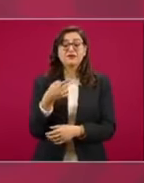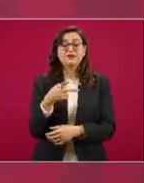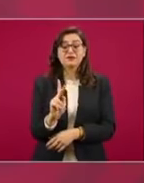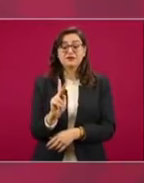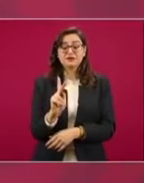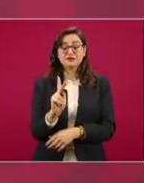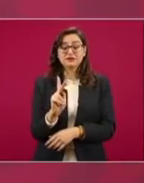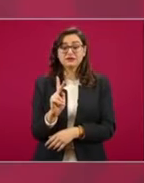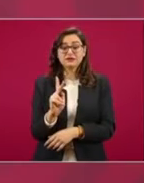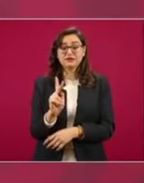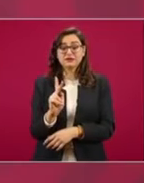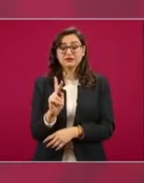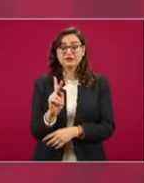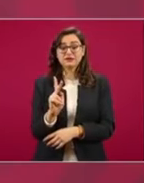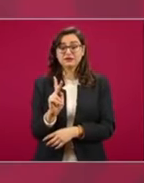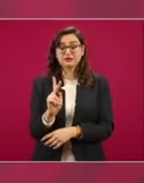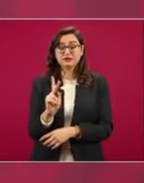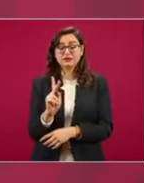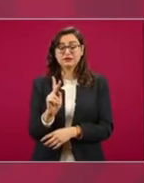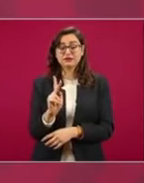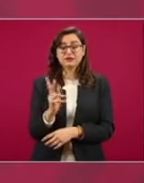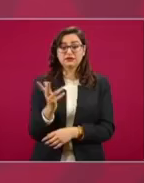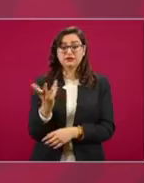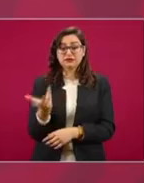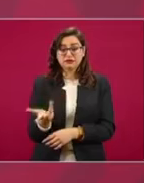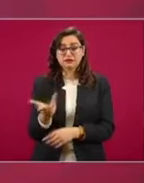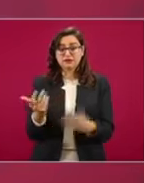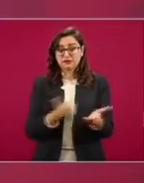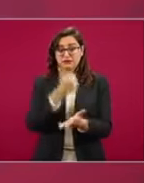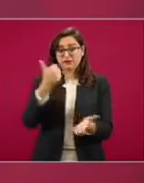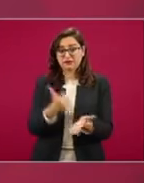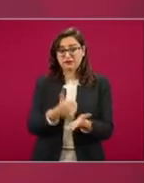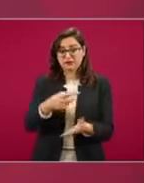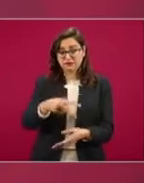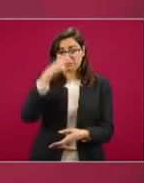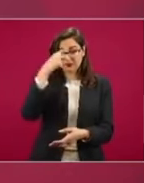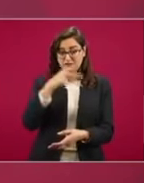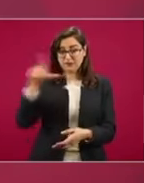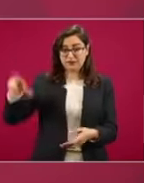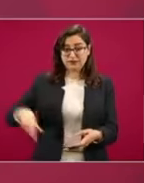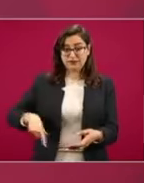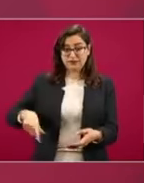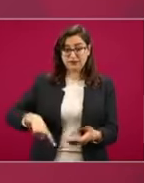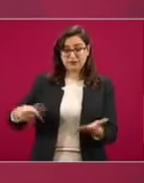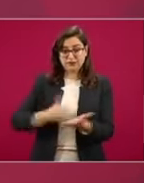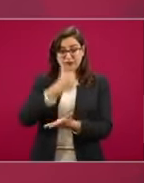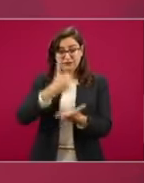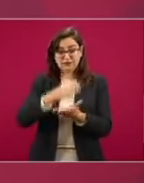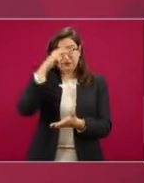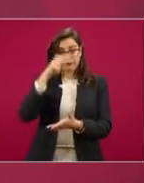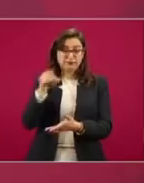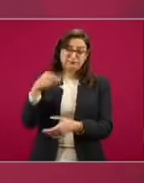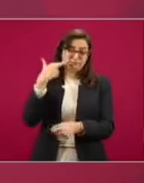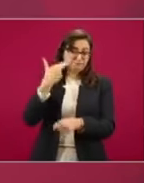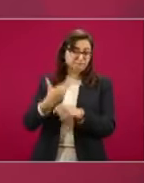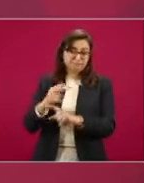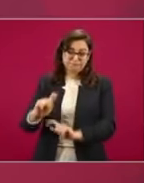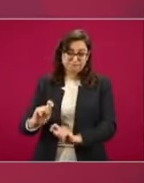a eh la Ciudad de México al gobierno de la Ciudad de México resolverlo